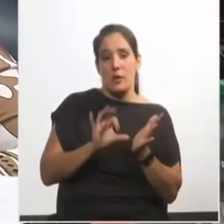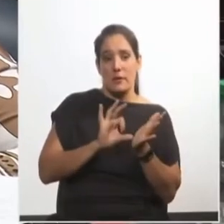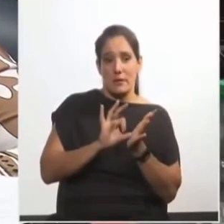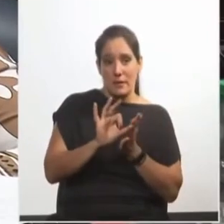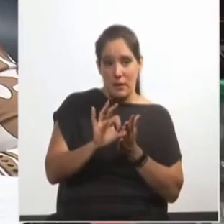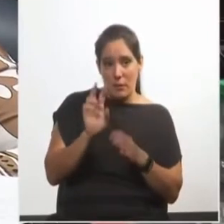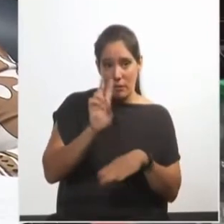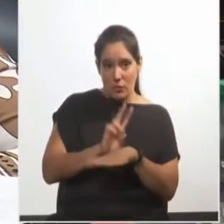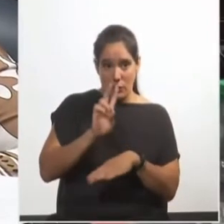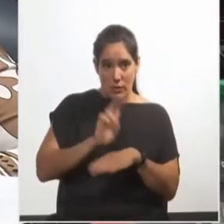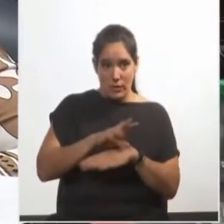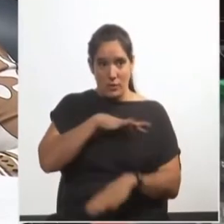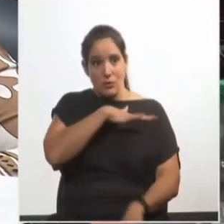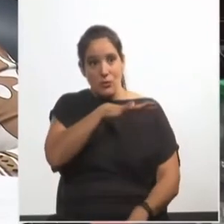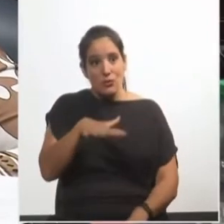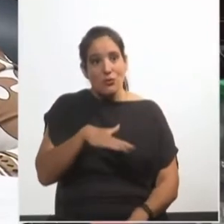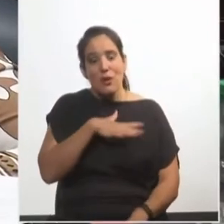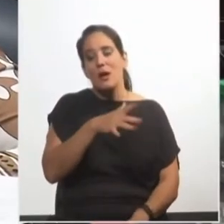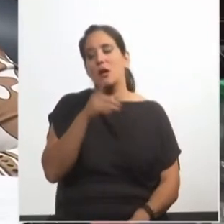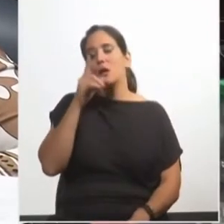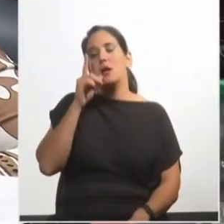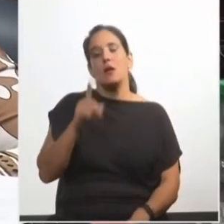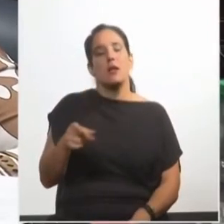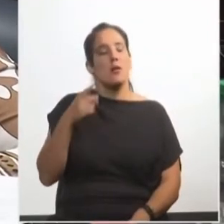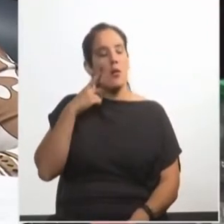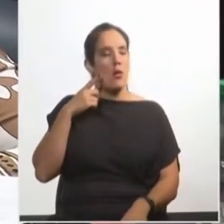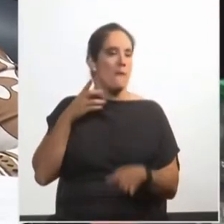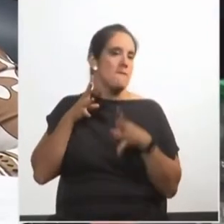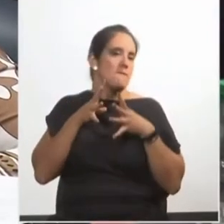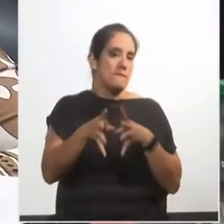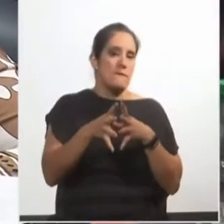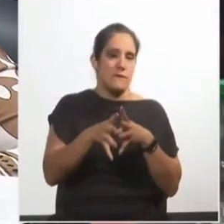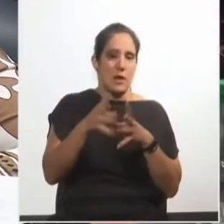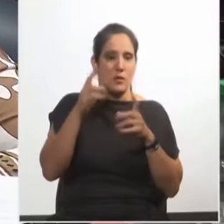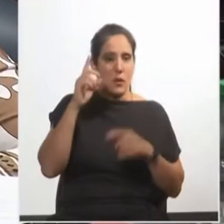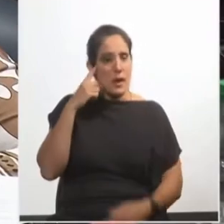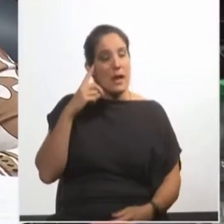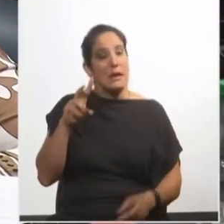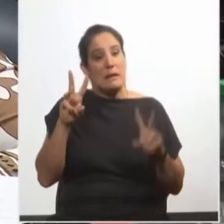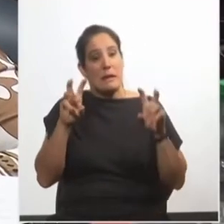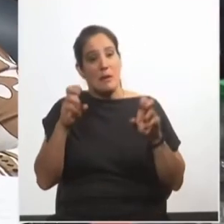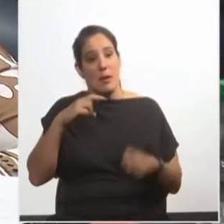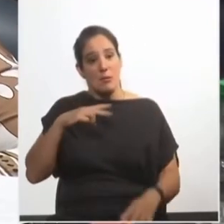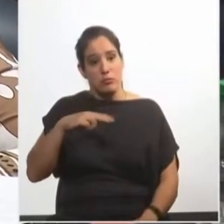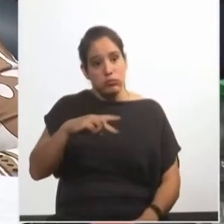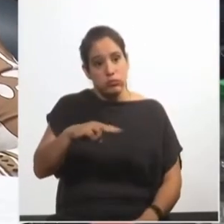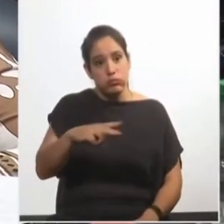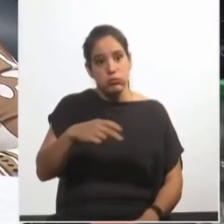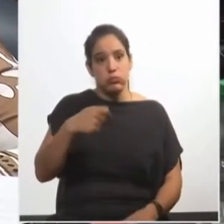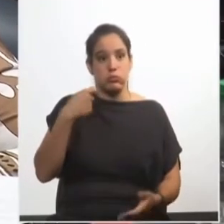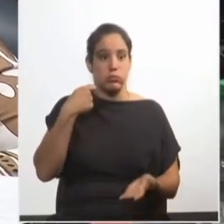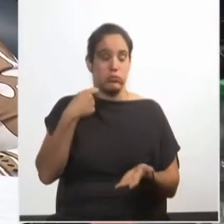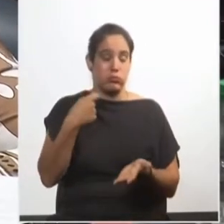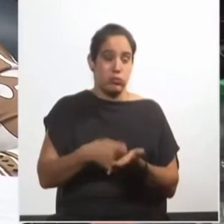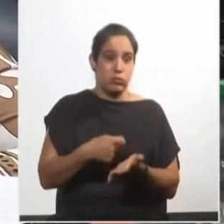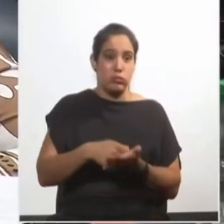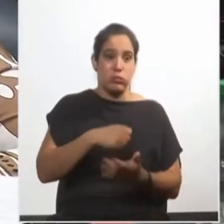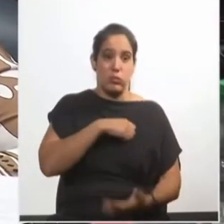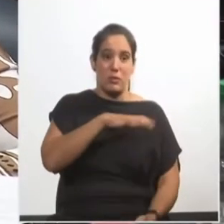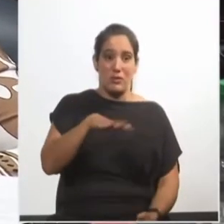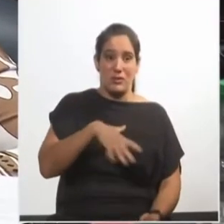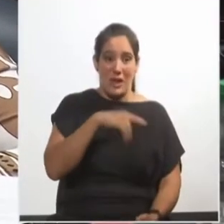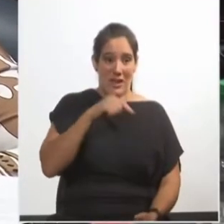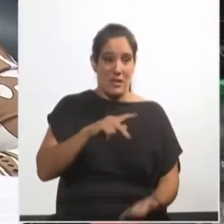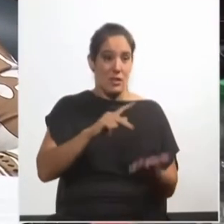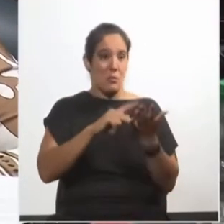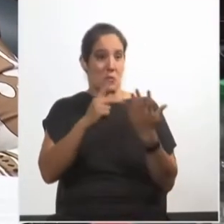también enfrenta profundos desafíos en materia de sostenibilidad social y este proyecto no los